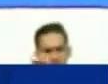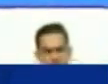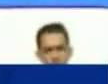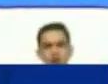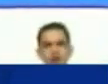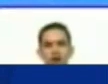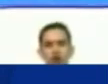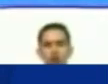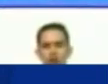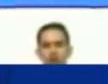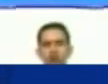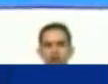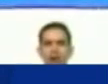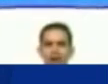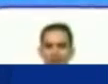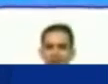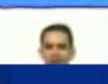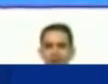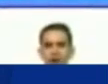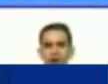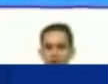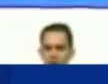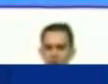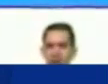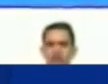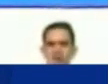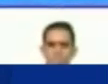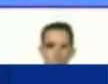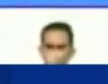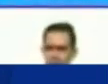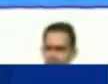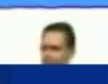empleo y desarrollo equitativo.